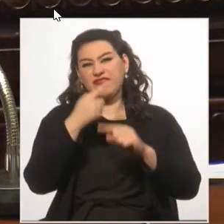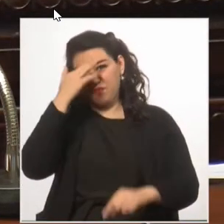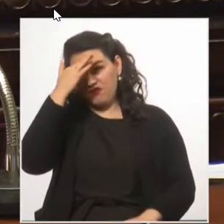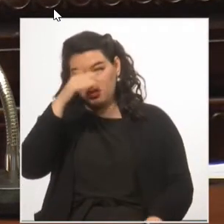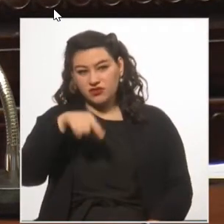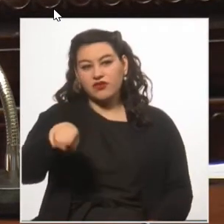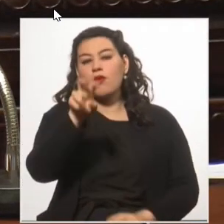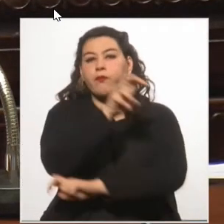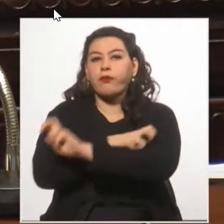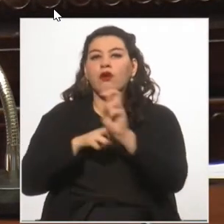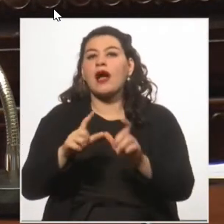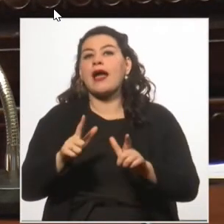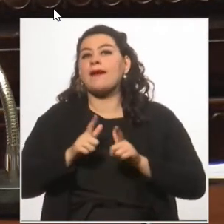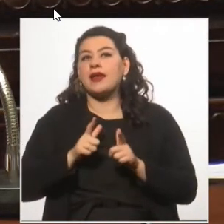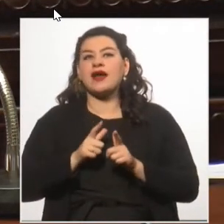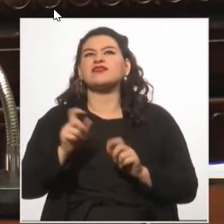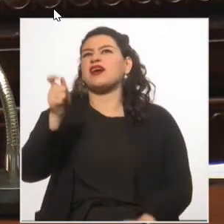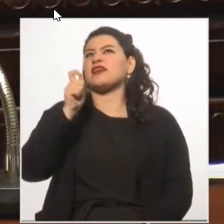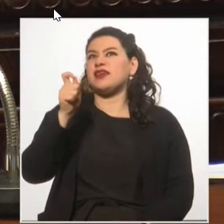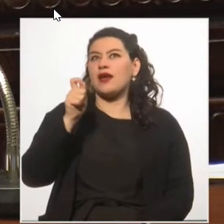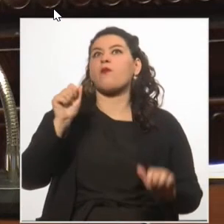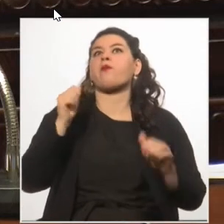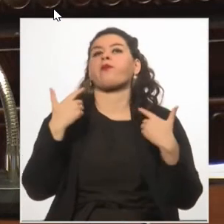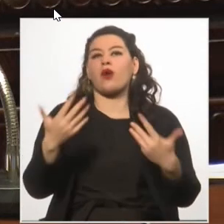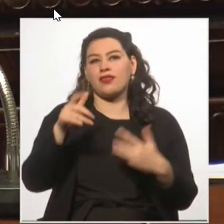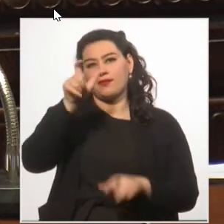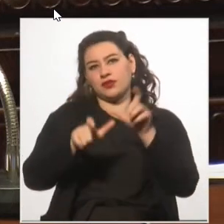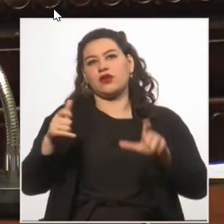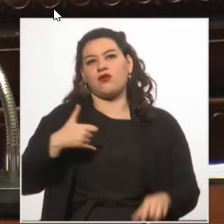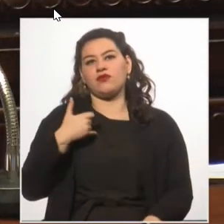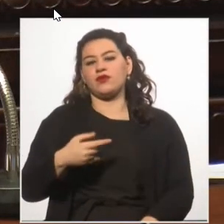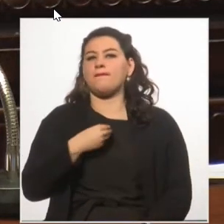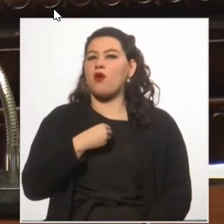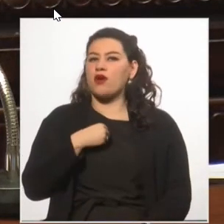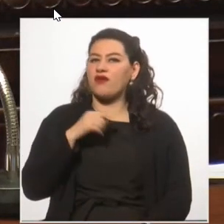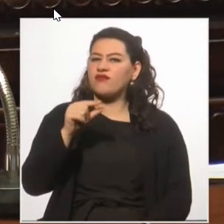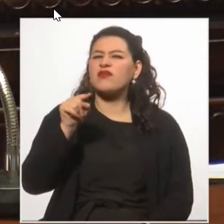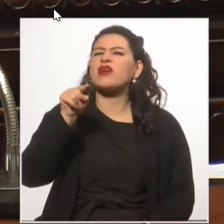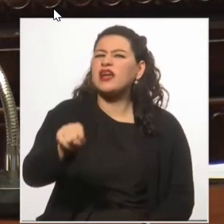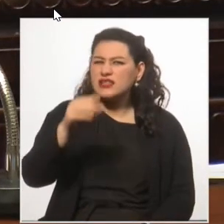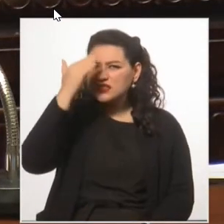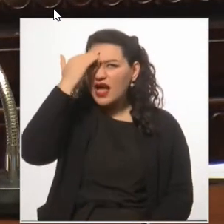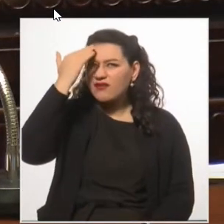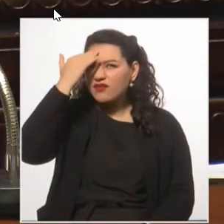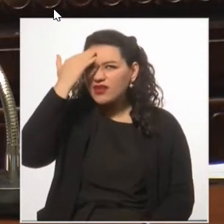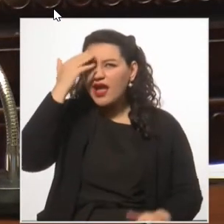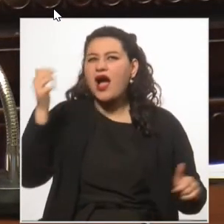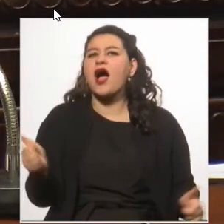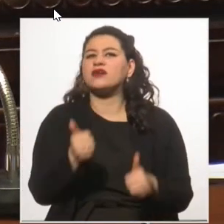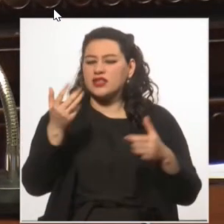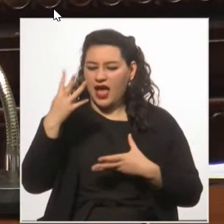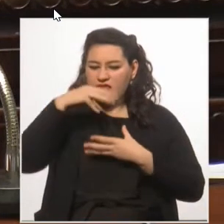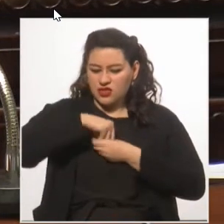un rayo de esperanza en la juventud. Hombre de poca fe, ¿qué sabes tú lo que acaso hay